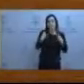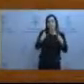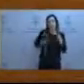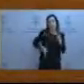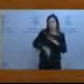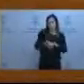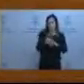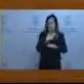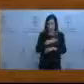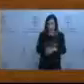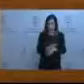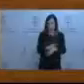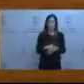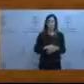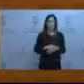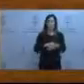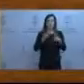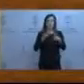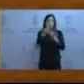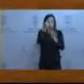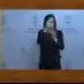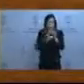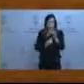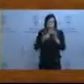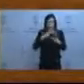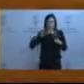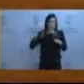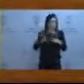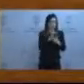Voy a pasar un poco por alto los datos.